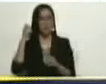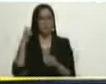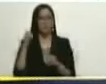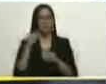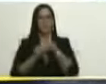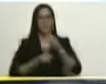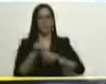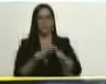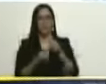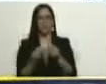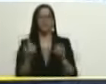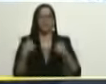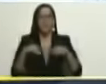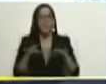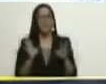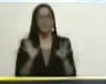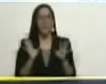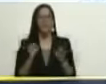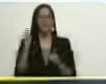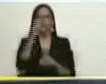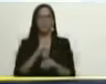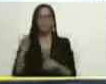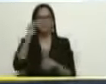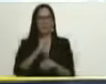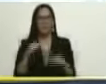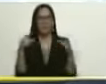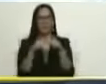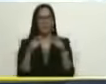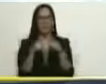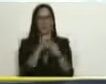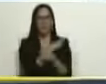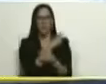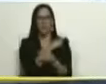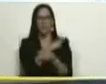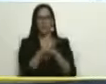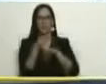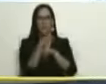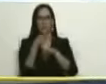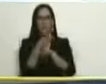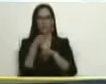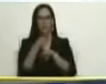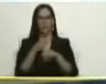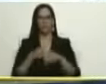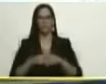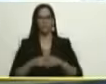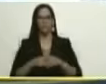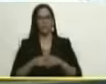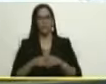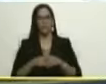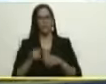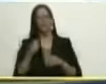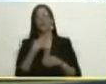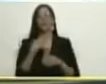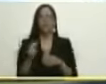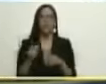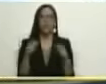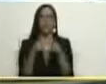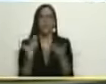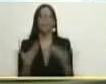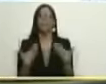hace por lo menos semestralmente reuniones de los jefes de Estado, jefes de gobierno, y no reuniones